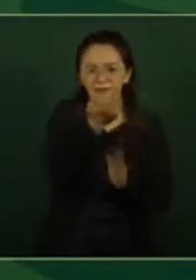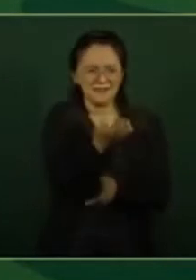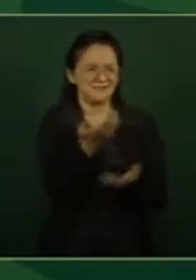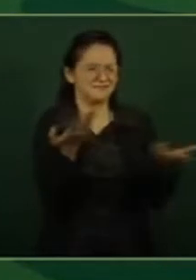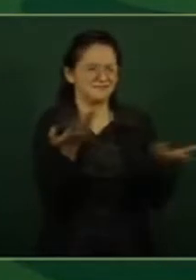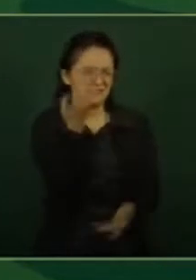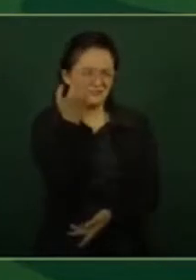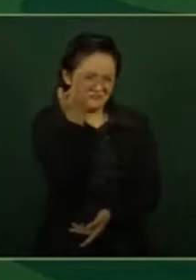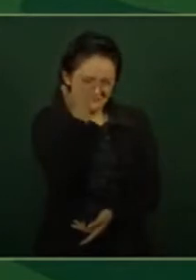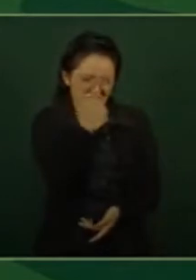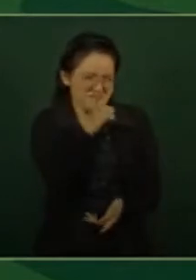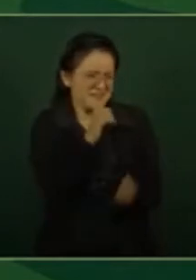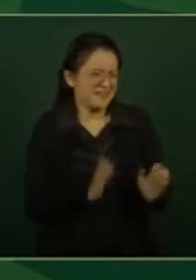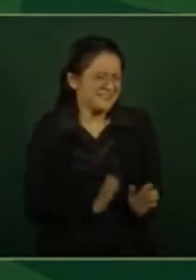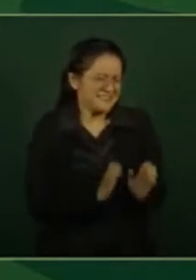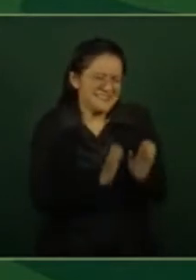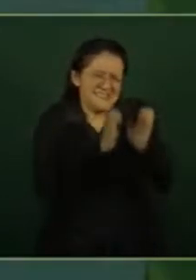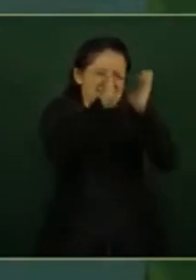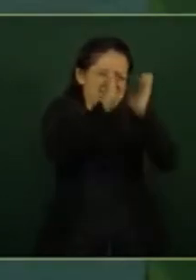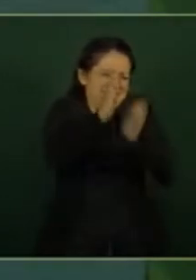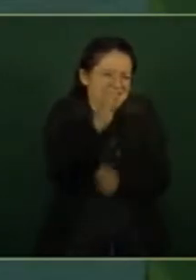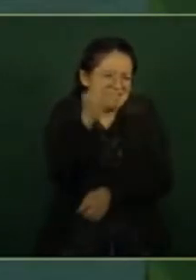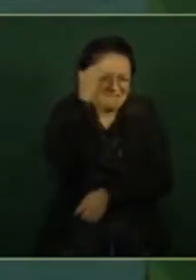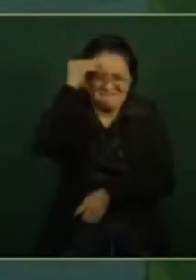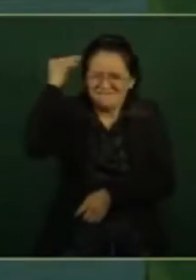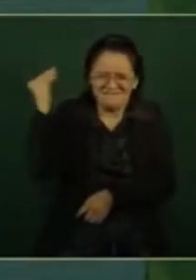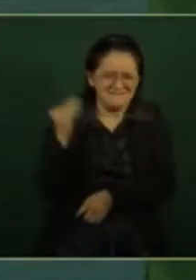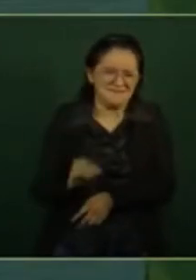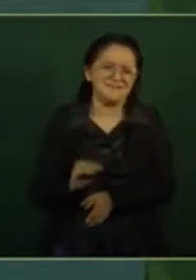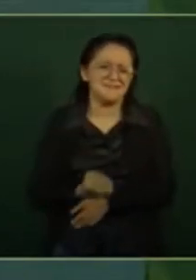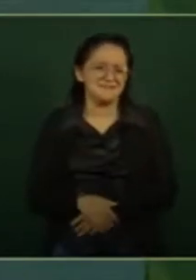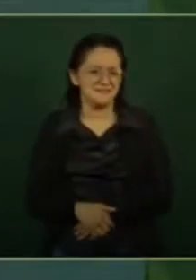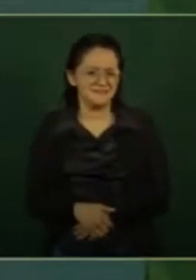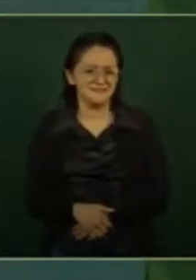feo, horrendo,